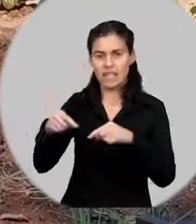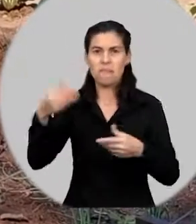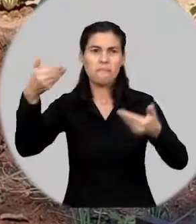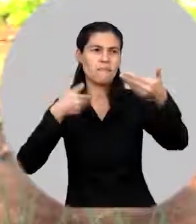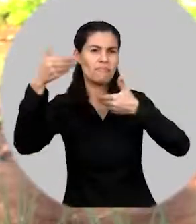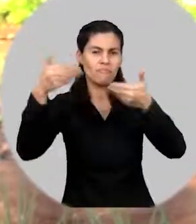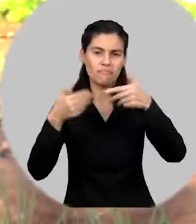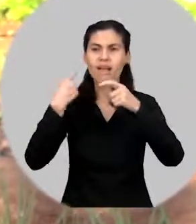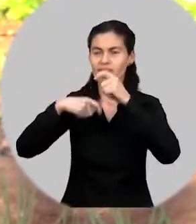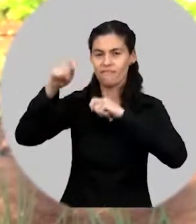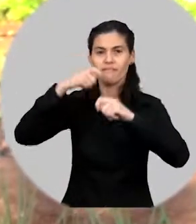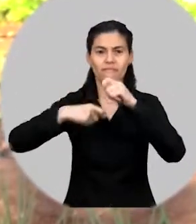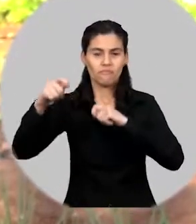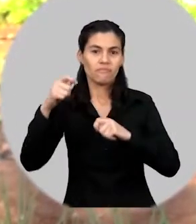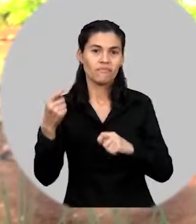muchos pedidos